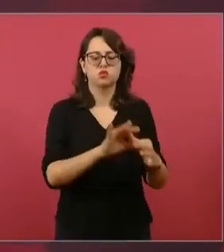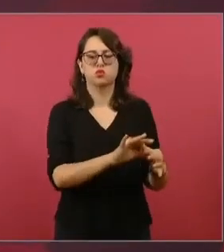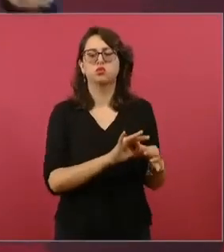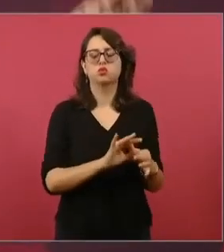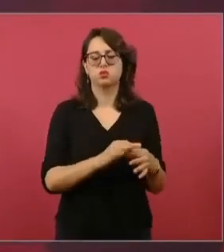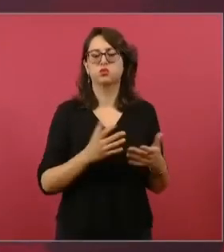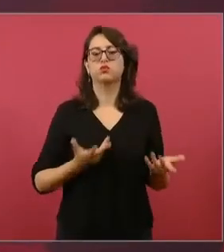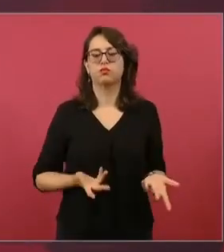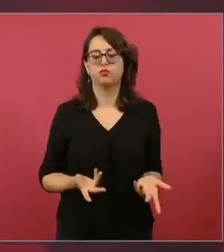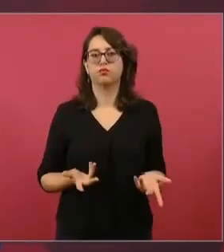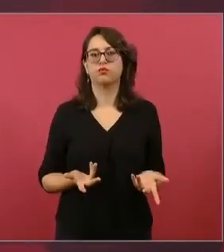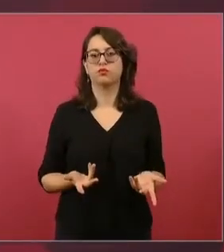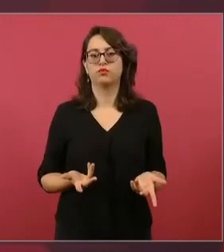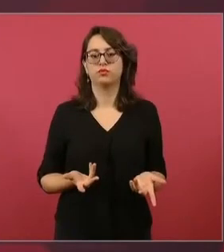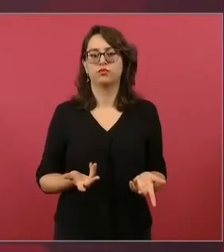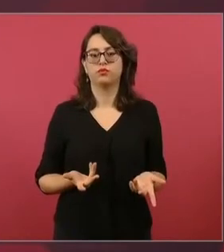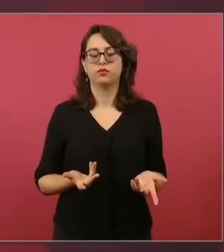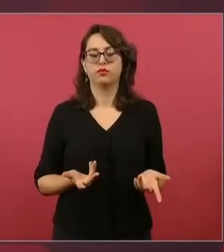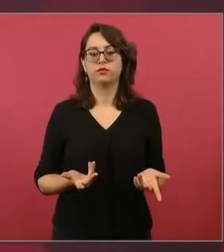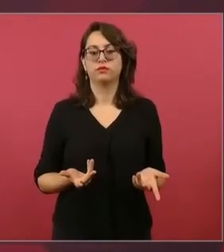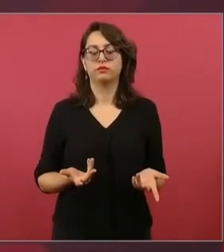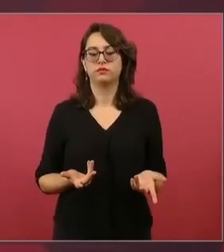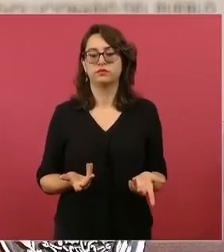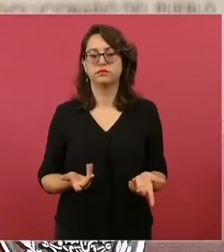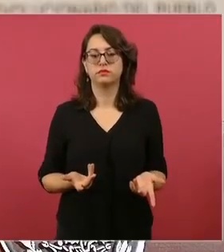Recientemente, cuando se unieron